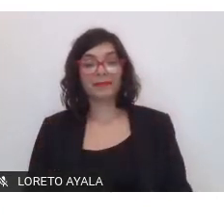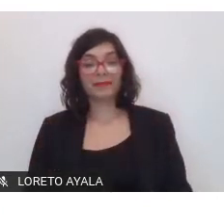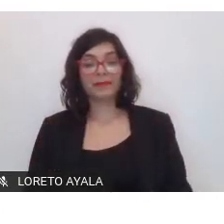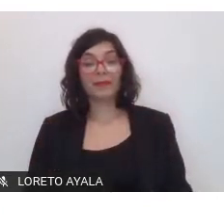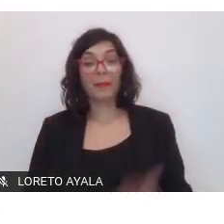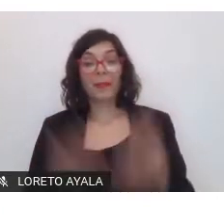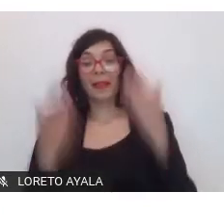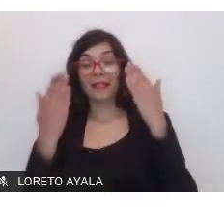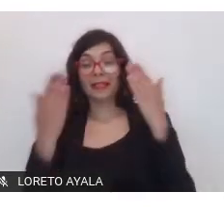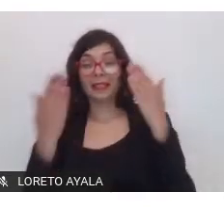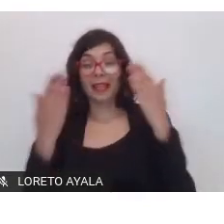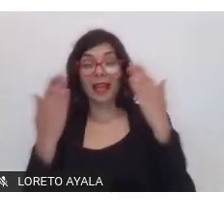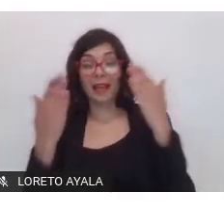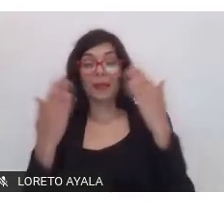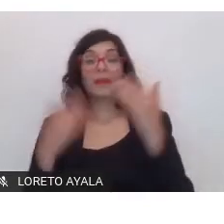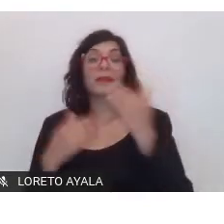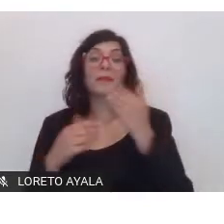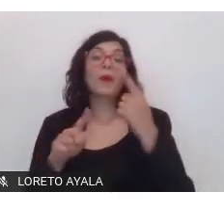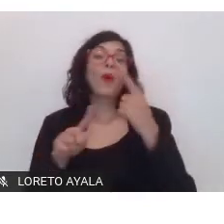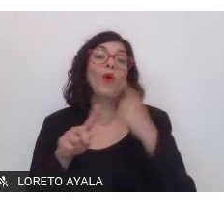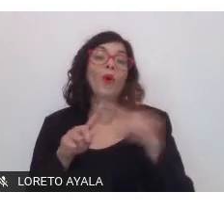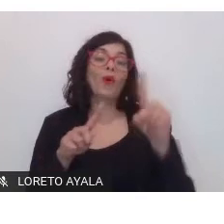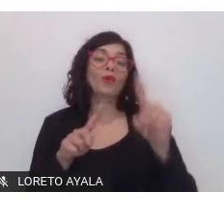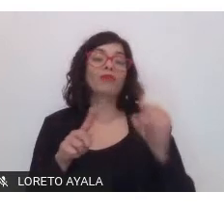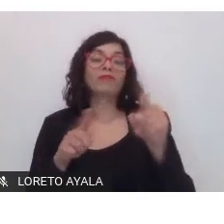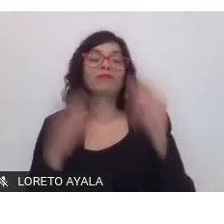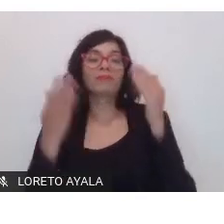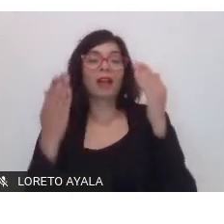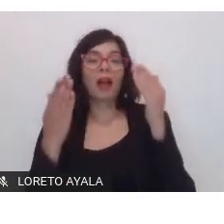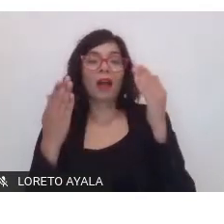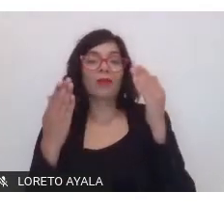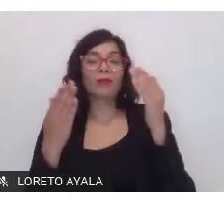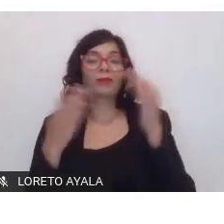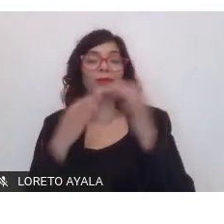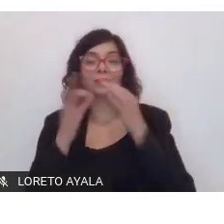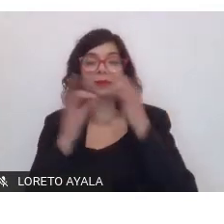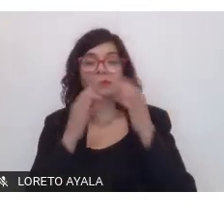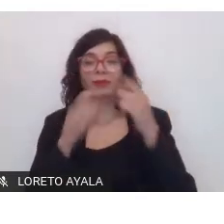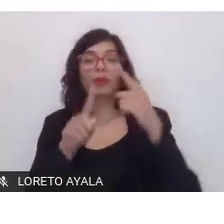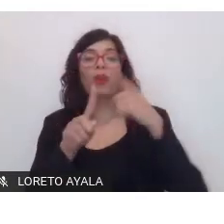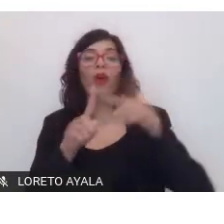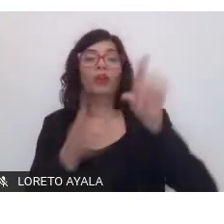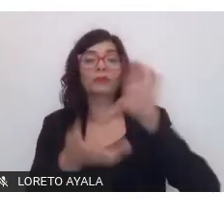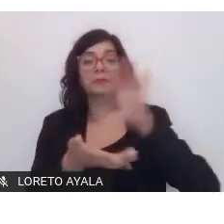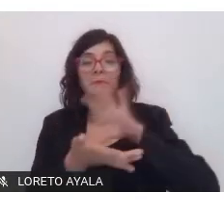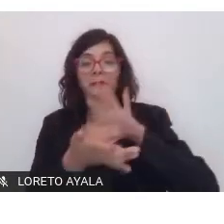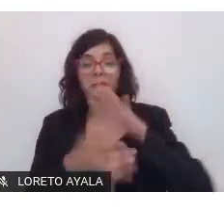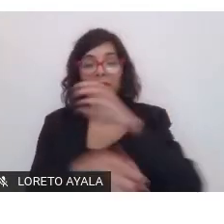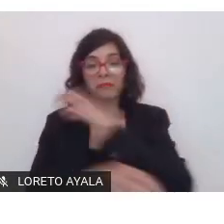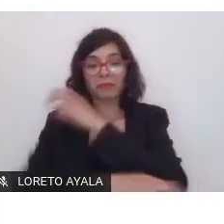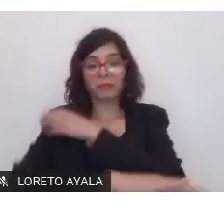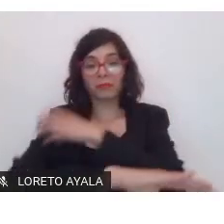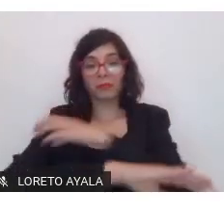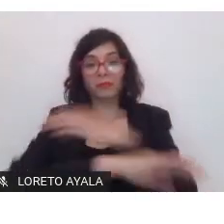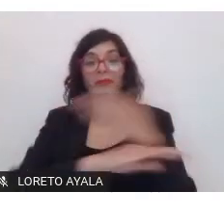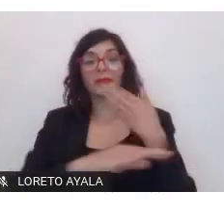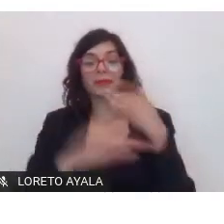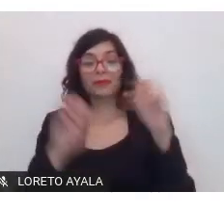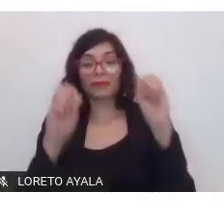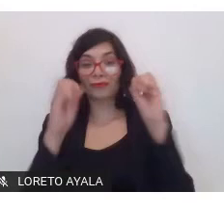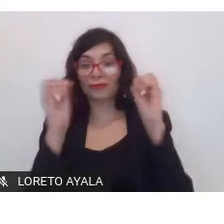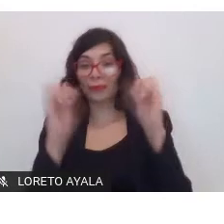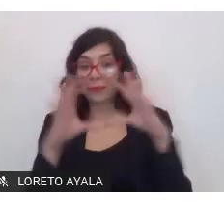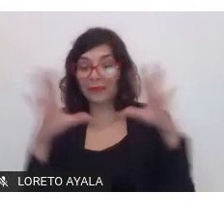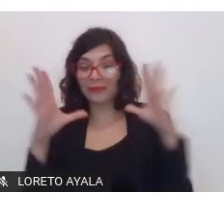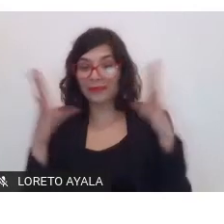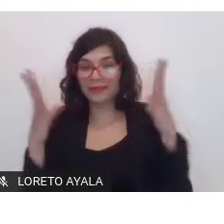saludos, también algunos saludos que nos mandaron desde algunas partes del país. Y una sorpresa también que tenemos al final.